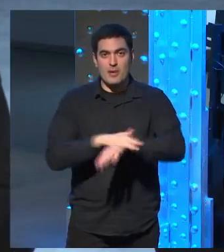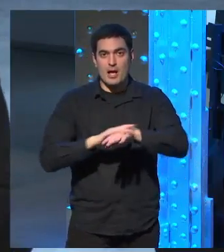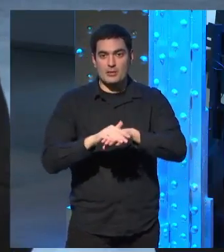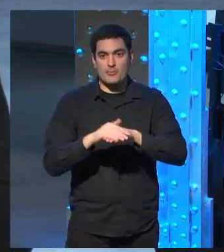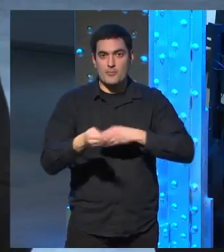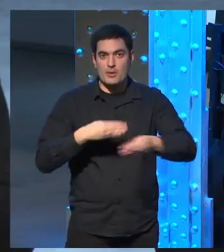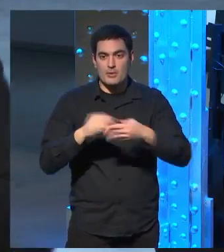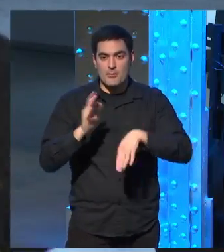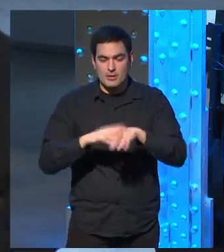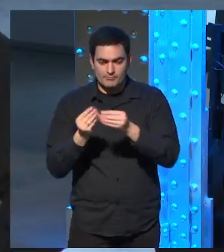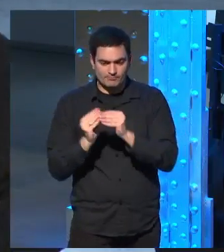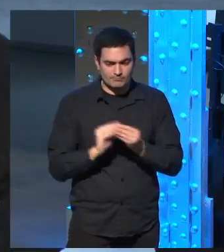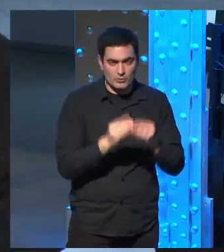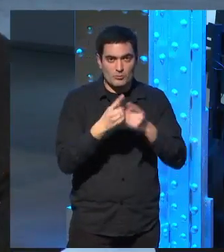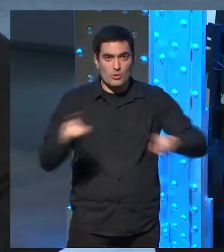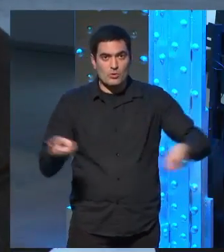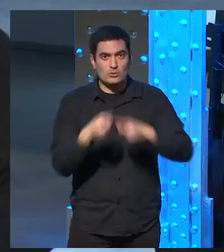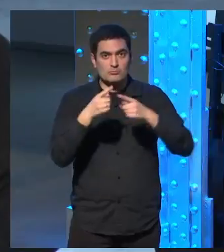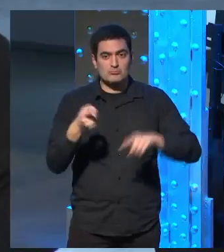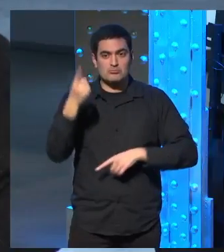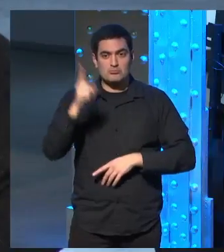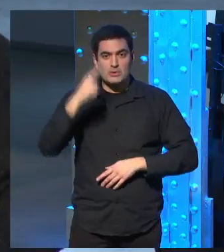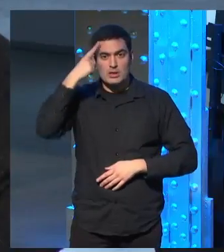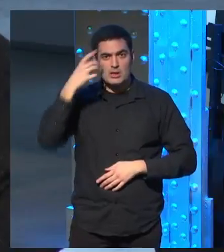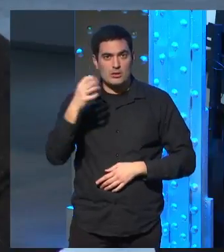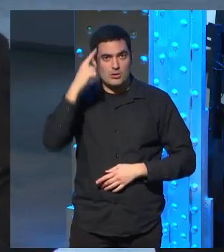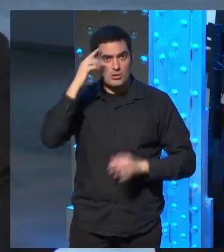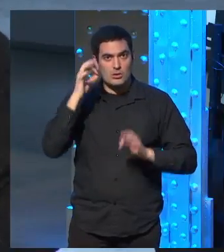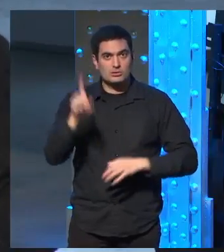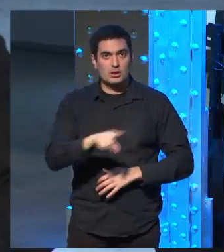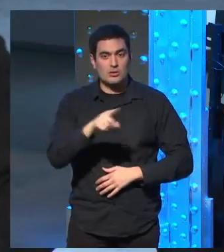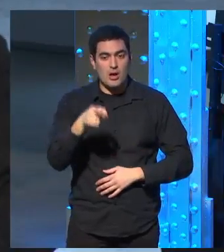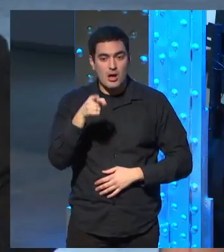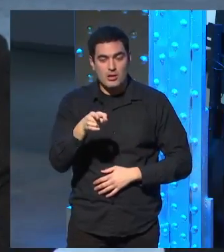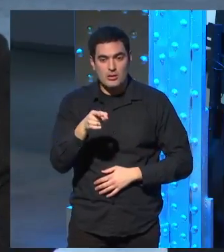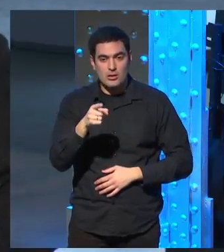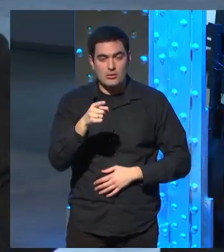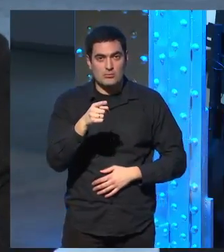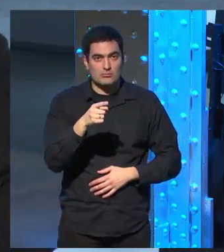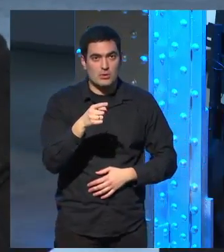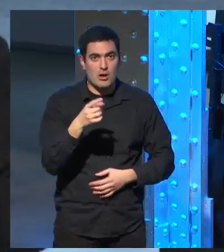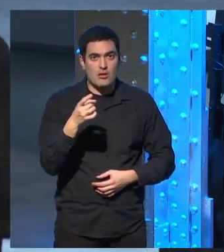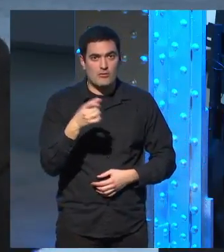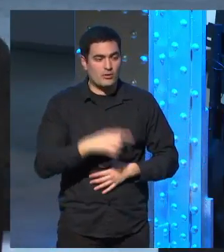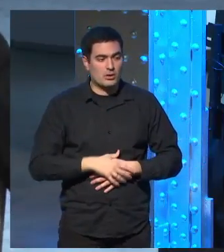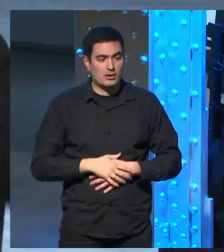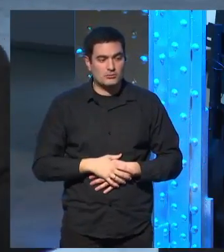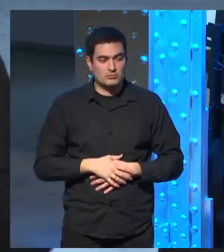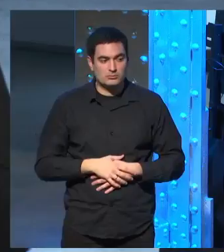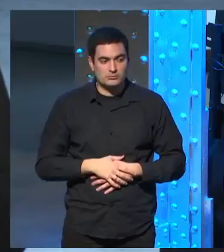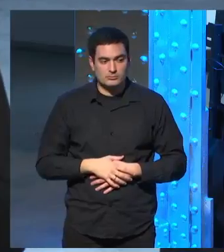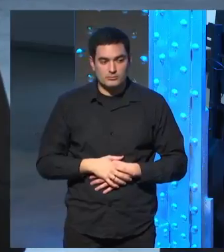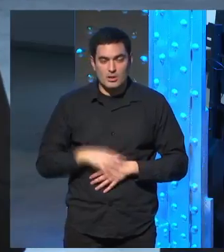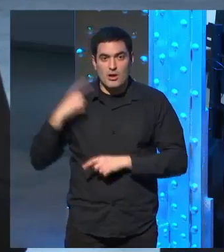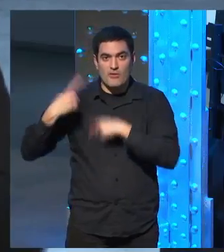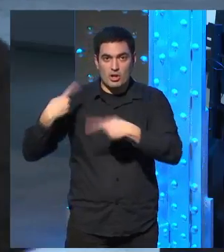material para componer, creo que es evidente, ¿no? Y ahí el folclore y esos elementos rítmicos muy